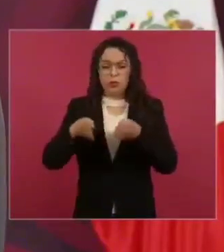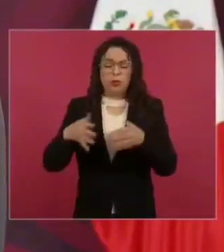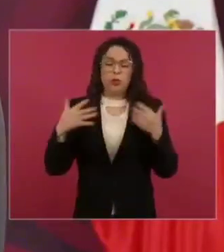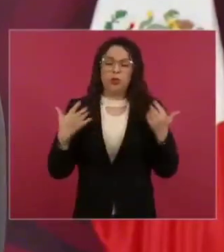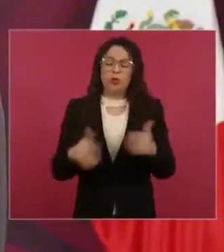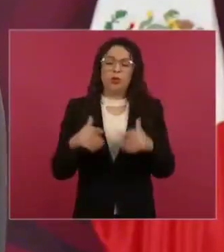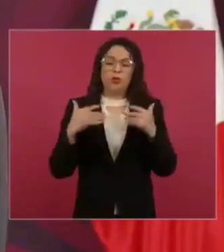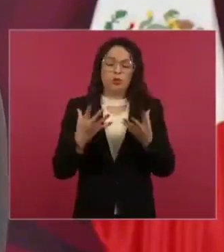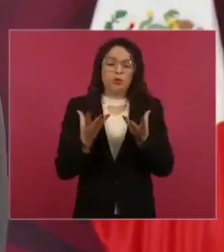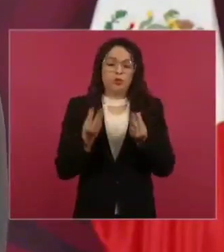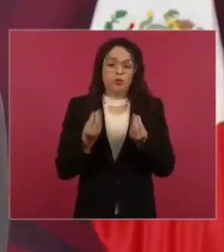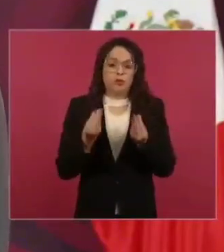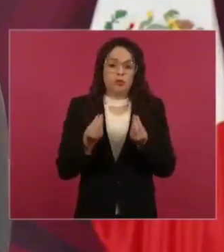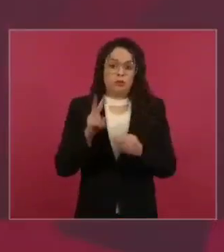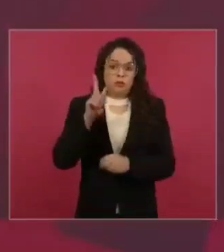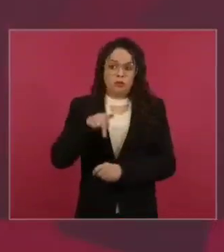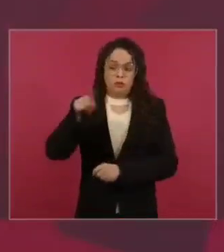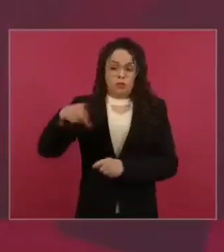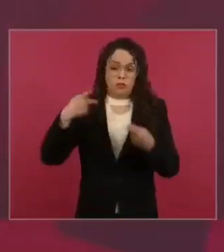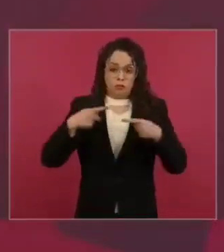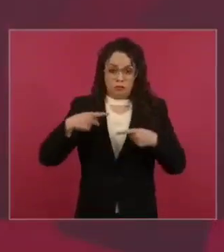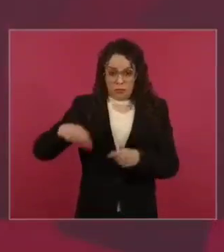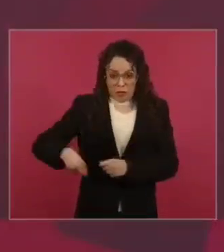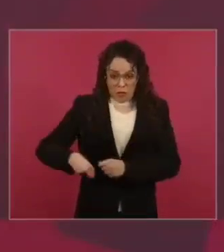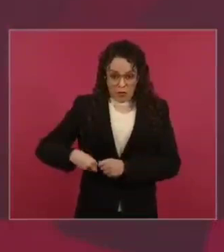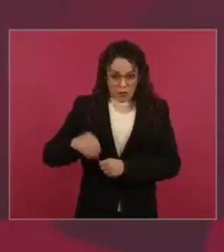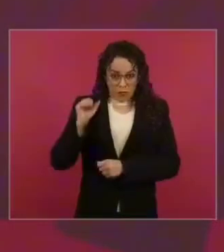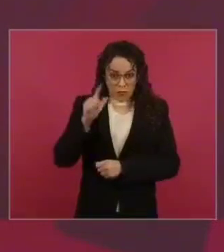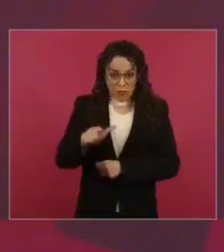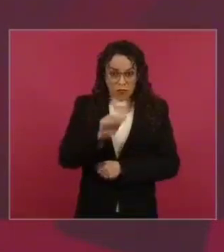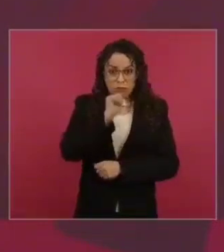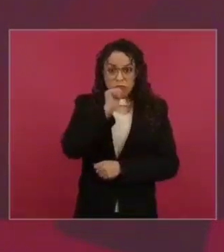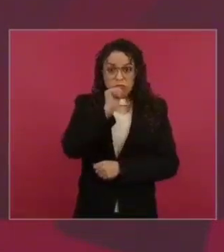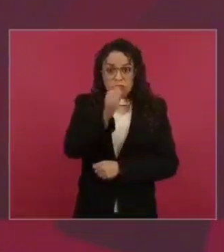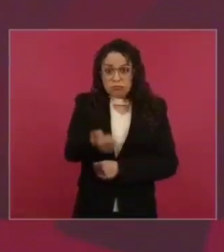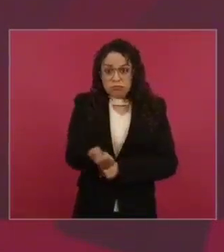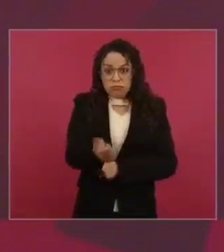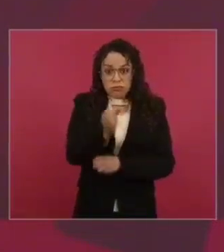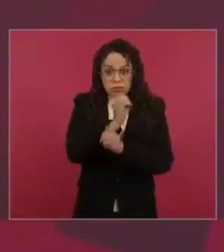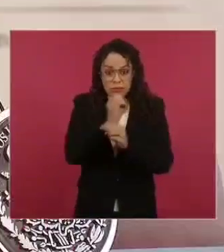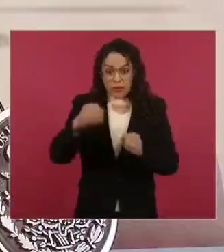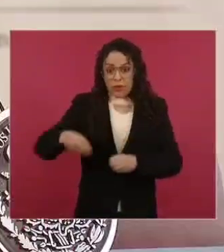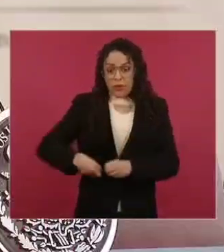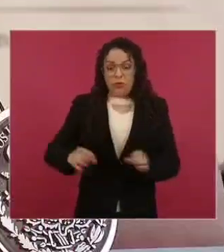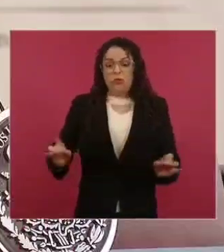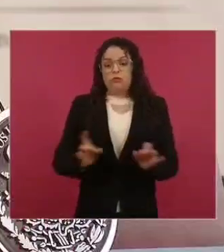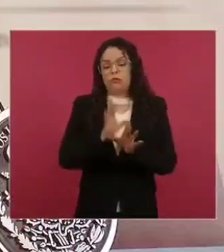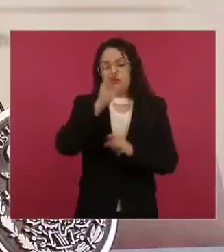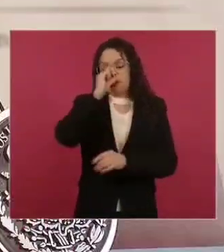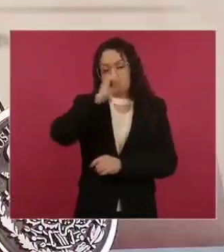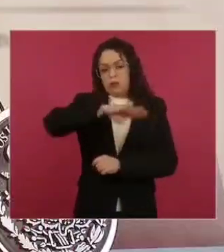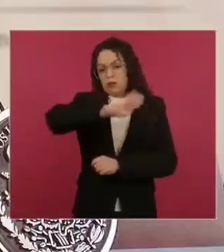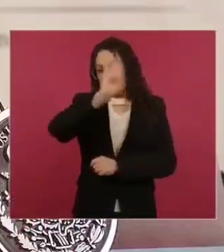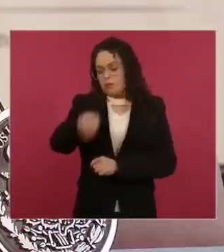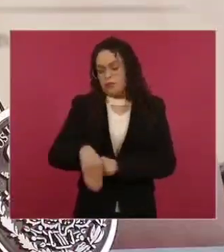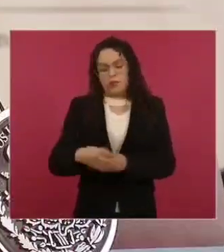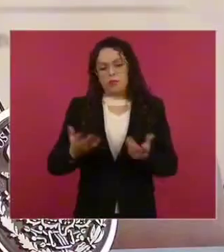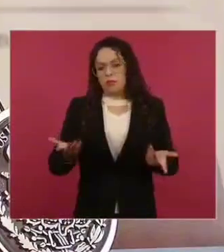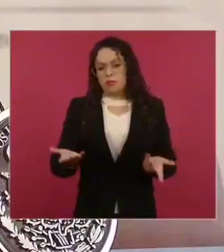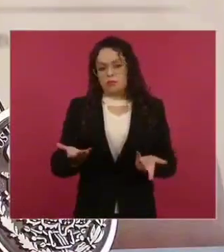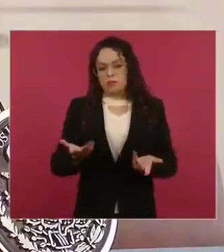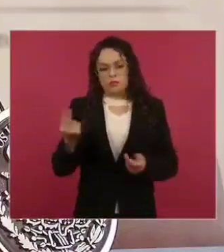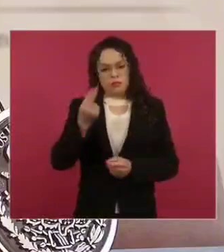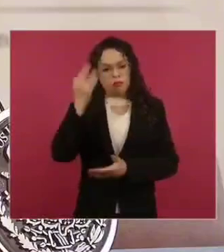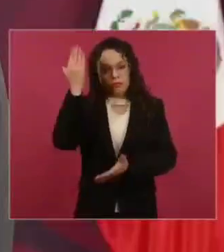invertir si de un día para otro tuman al presidente? Son democracias muy débiles,